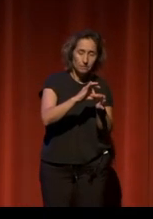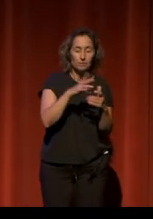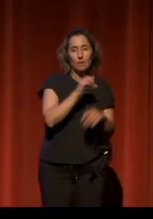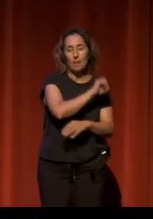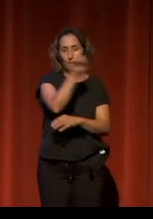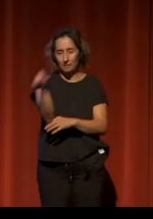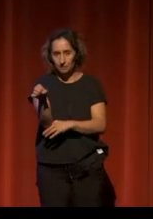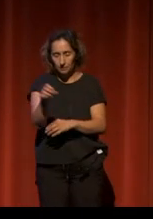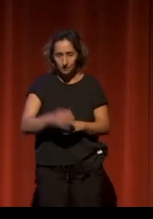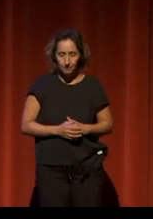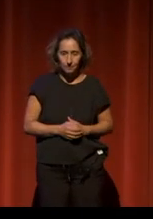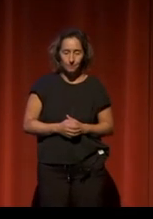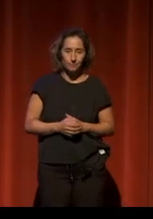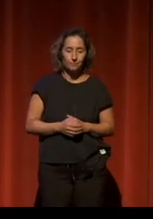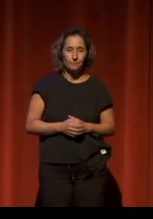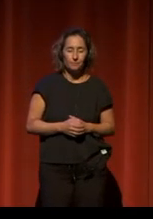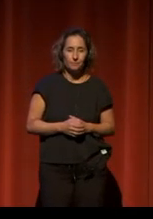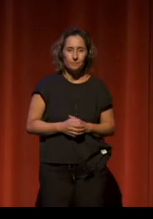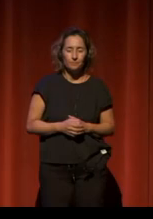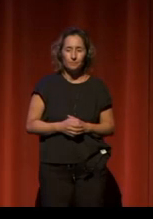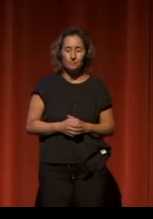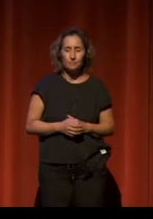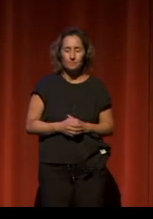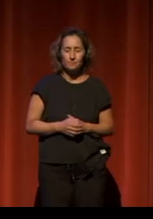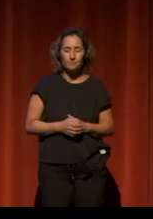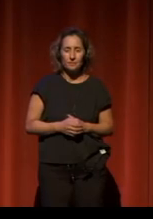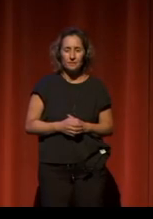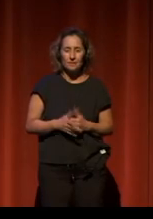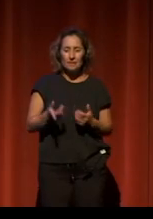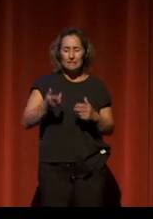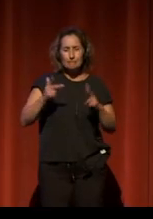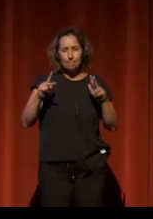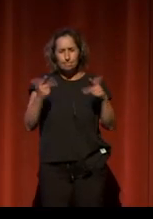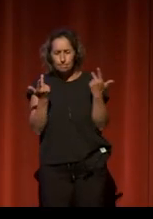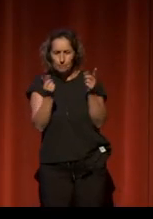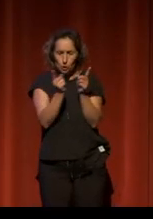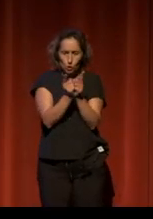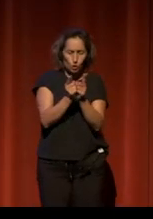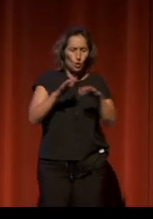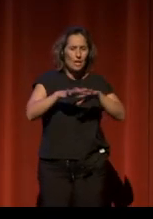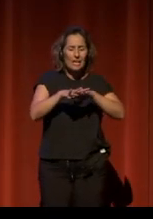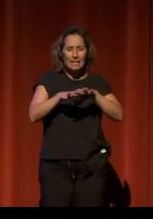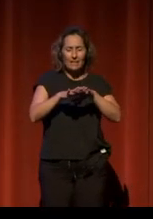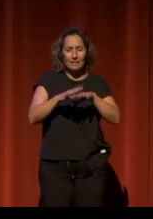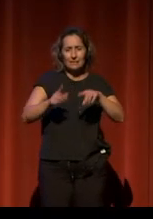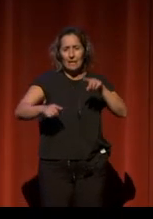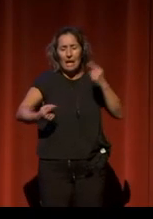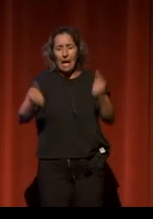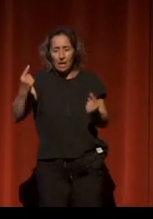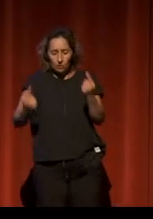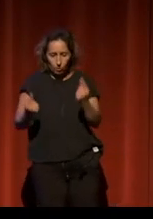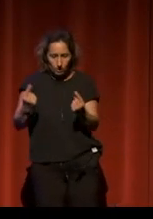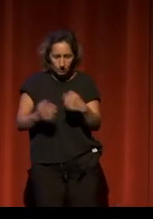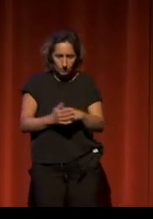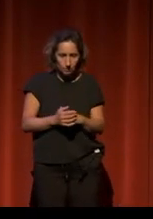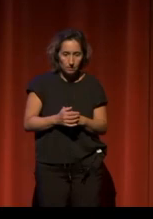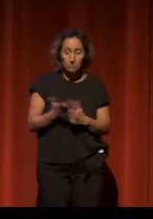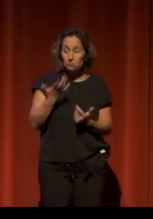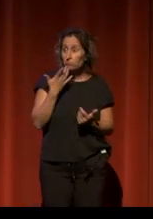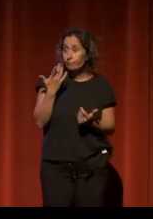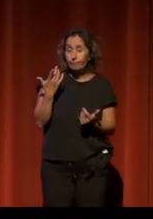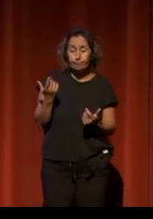partes no carico se habl muy brevemente de las redes aleatorias en las que estos nodos por ejemplo se han Unido por